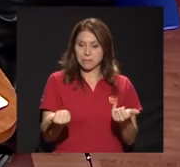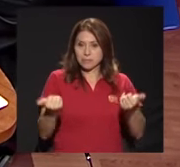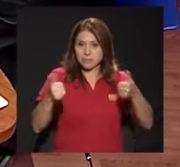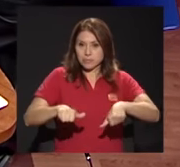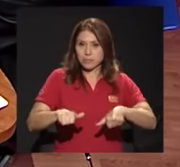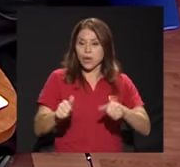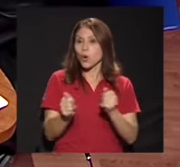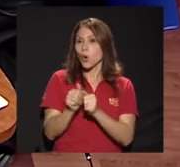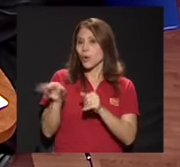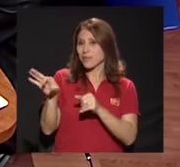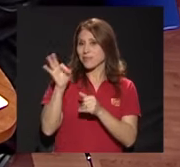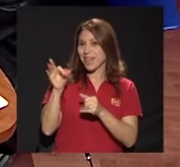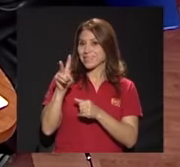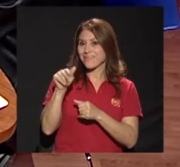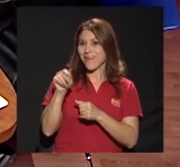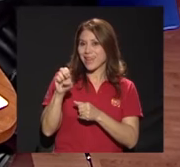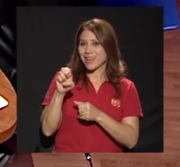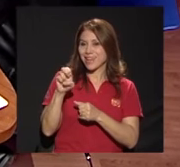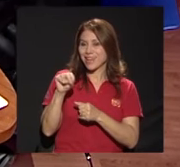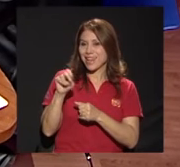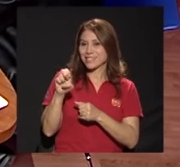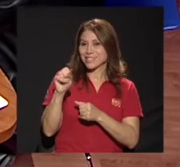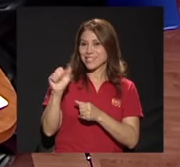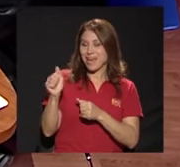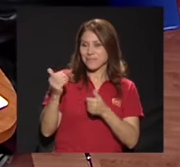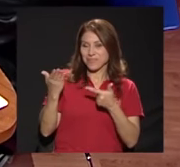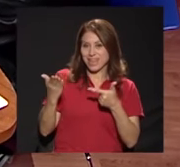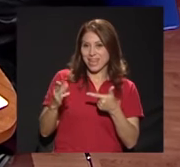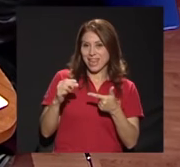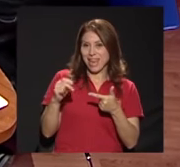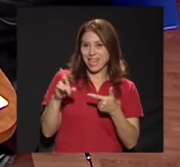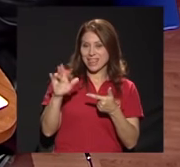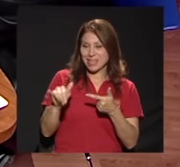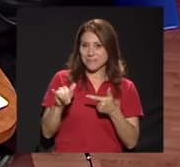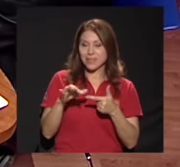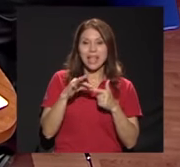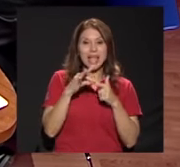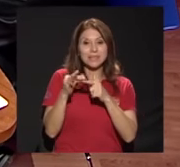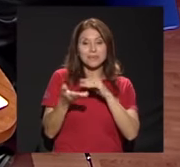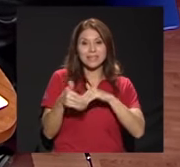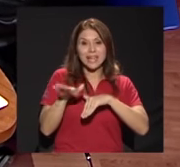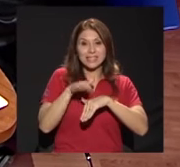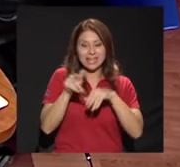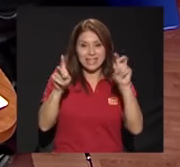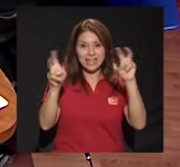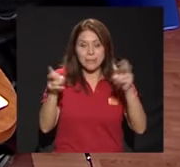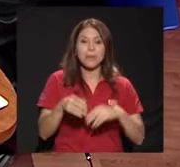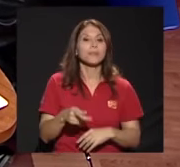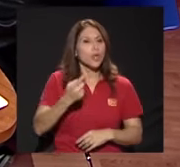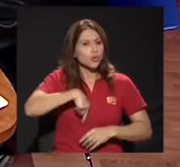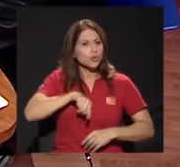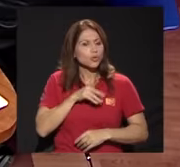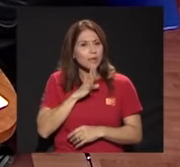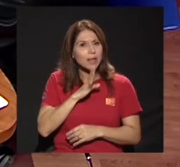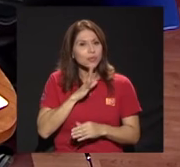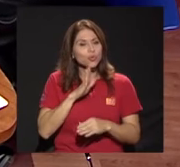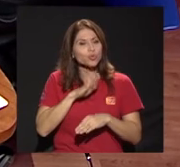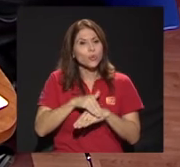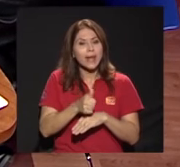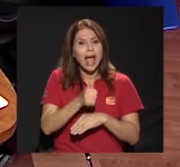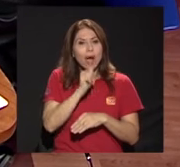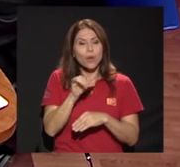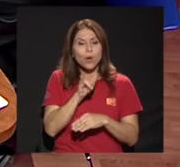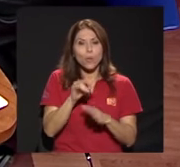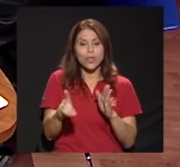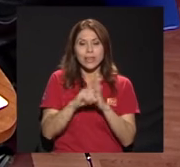Heidi, especialistas en la materia. Estábamos hablando del agua como derecho humano que está en este proyecto. Continuamos con algunos de